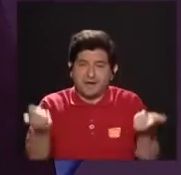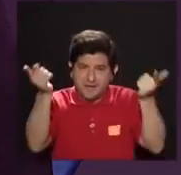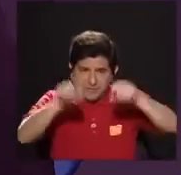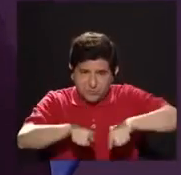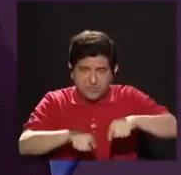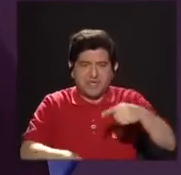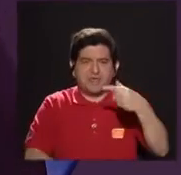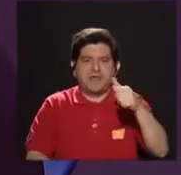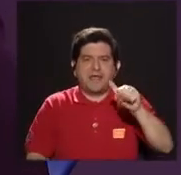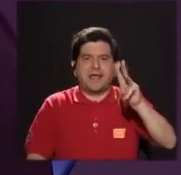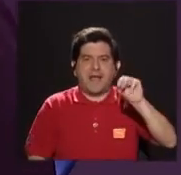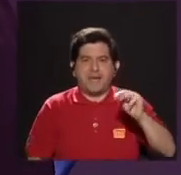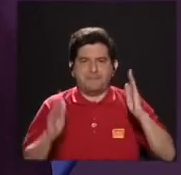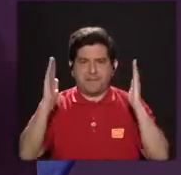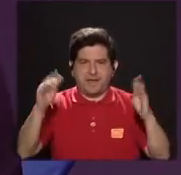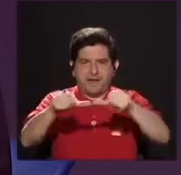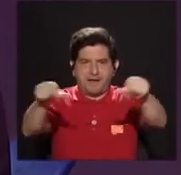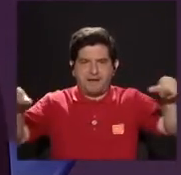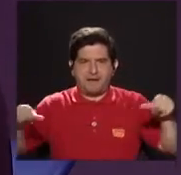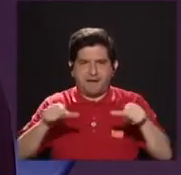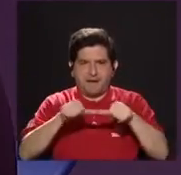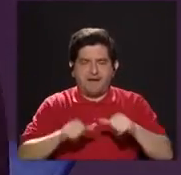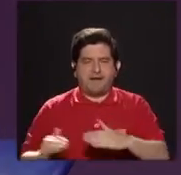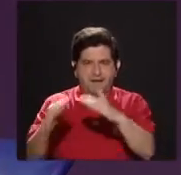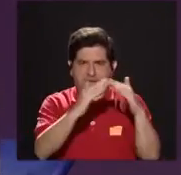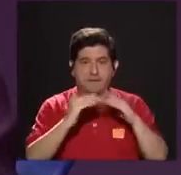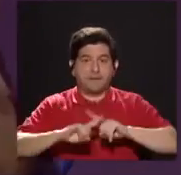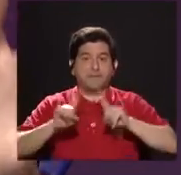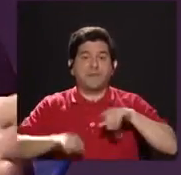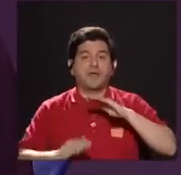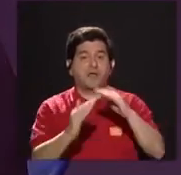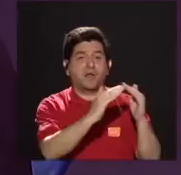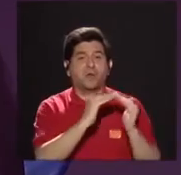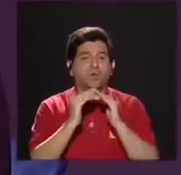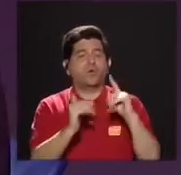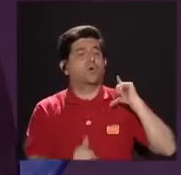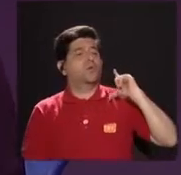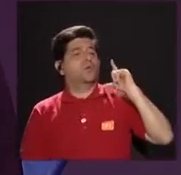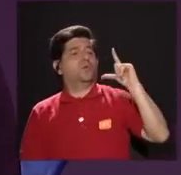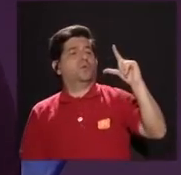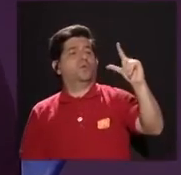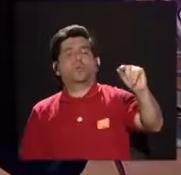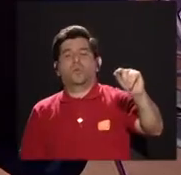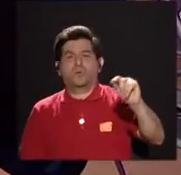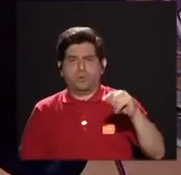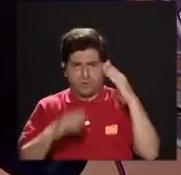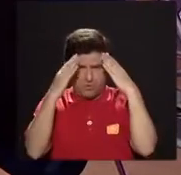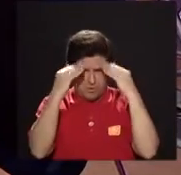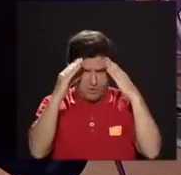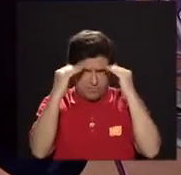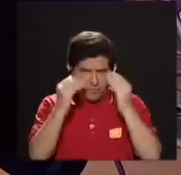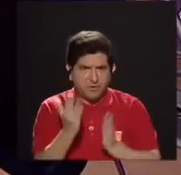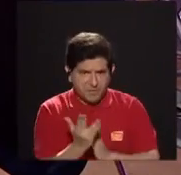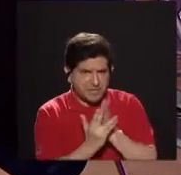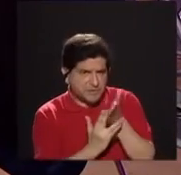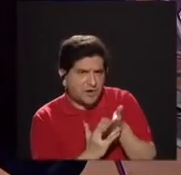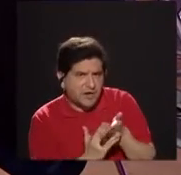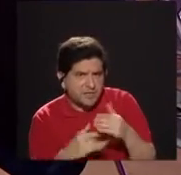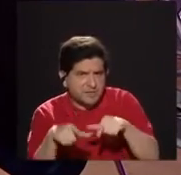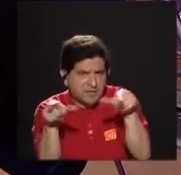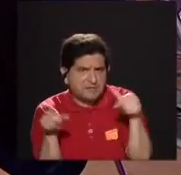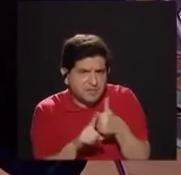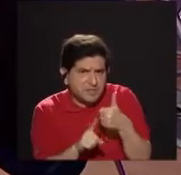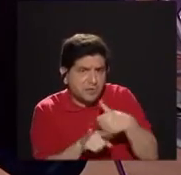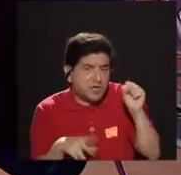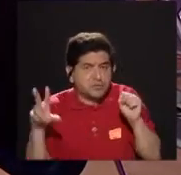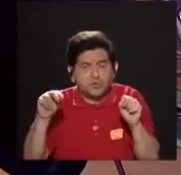la gran área metropolitana, pero es posible que en las comunidades rurales se informen más por los medios locales, ¿o